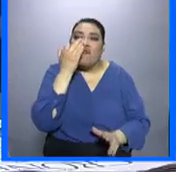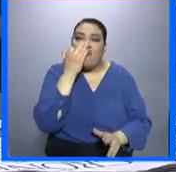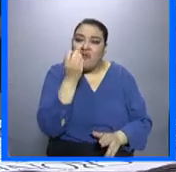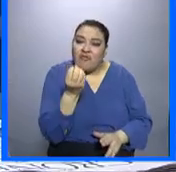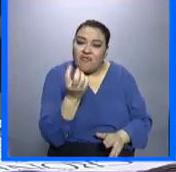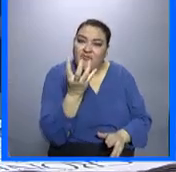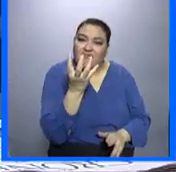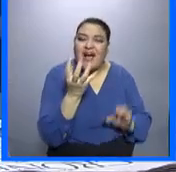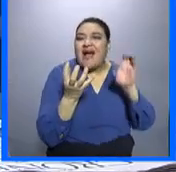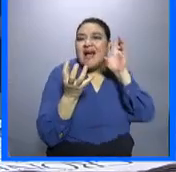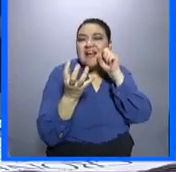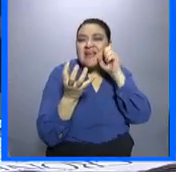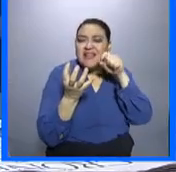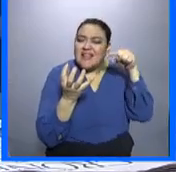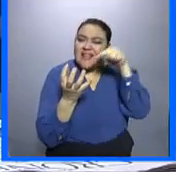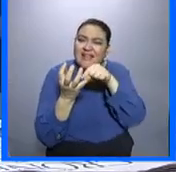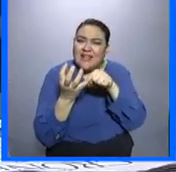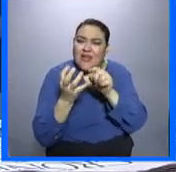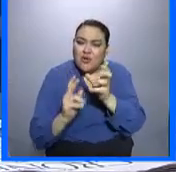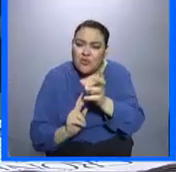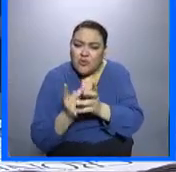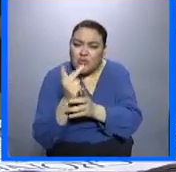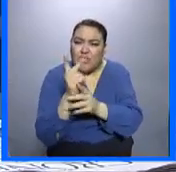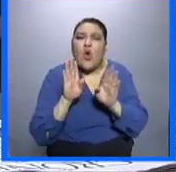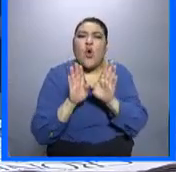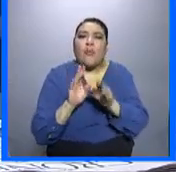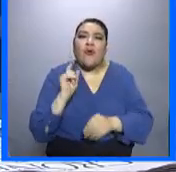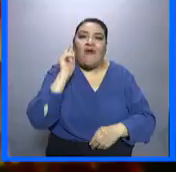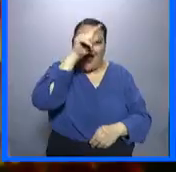cempasúchil. Conozca cómo se cultiva en Xochimilco.